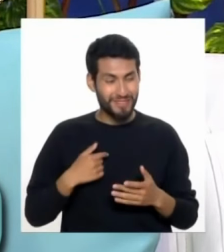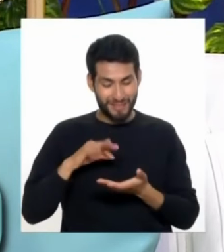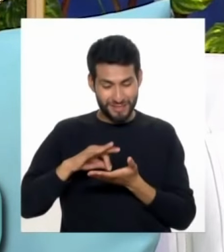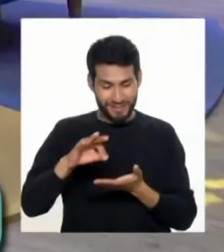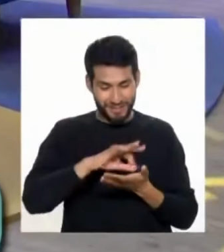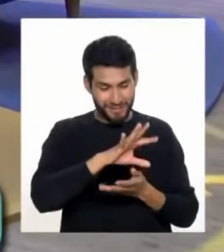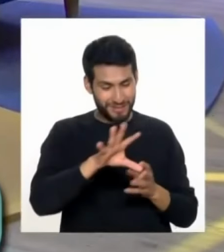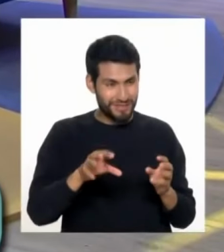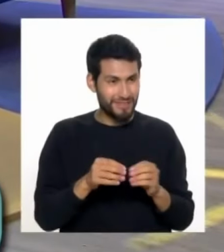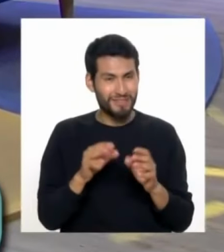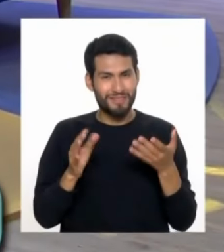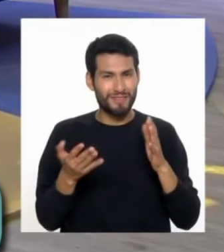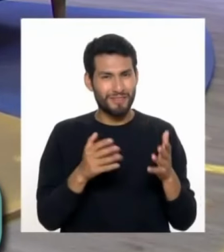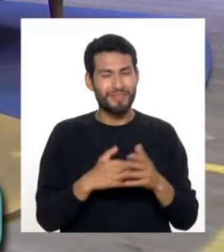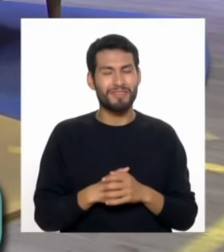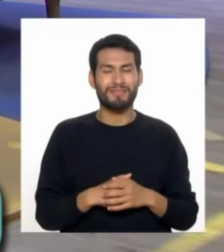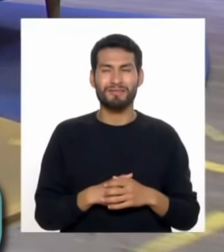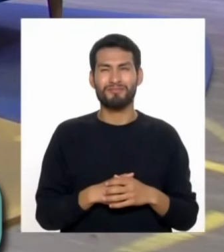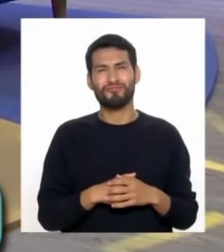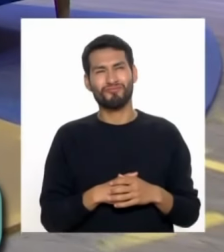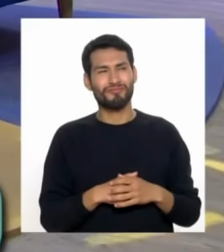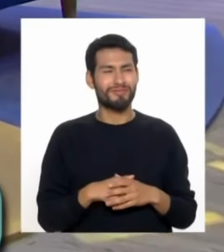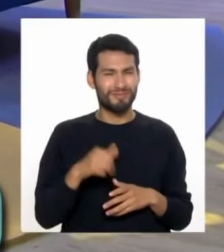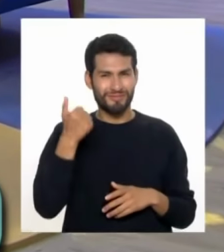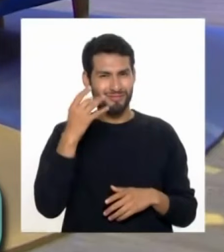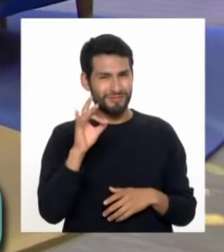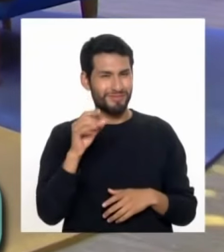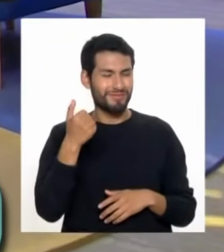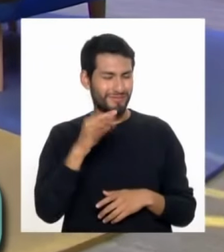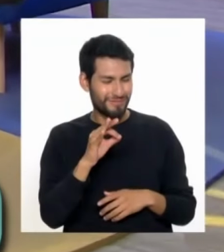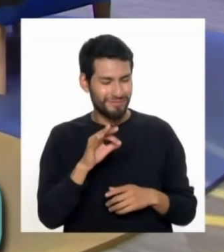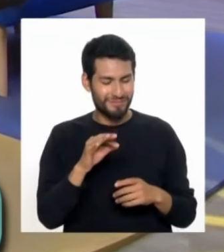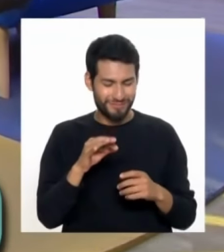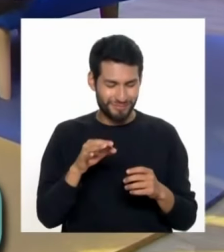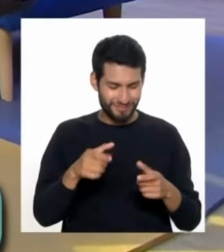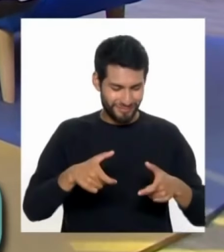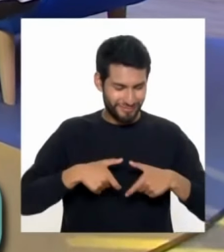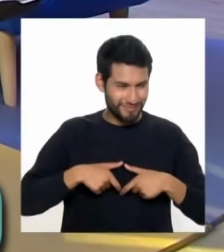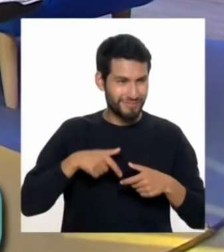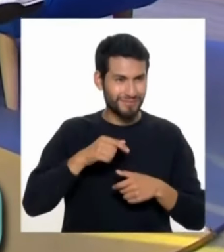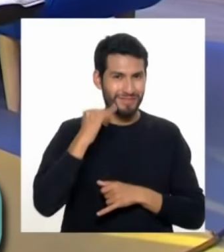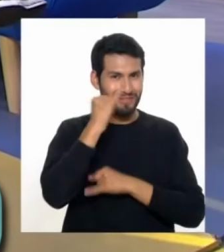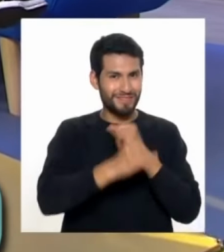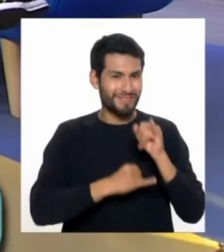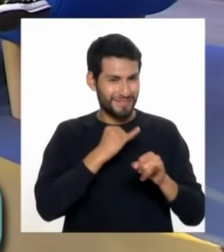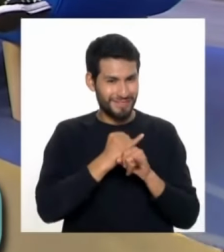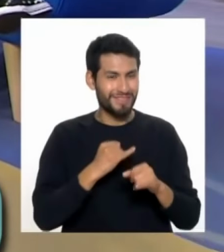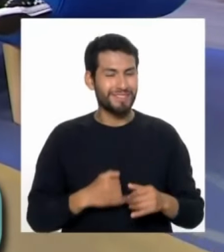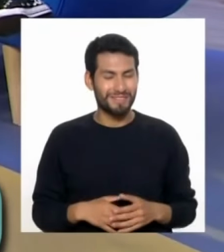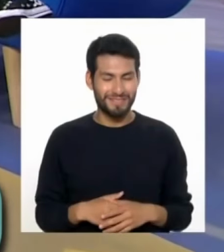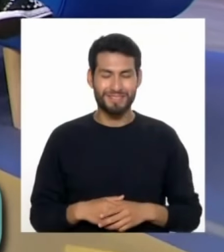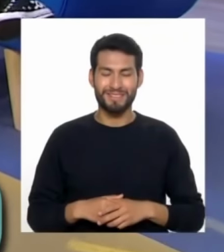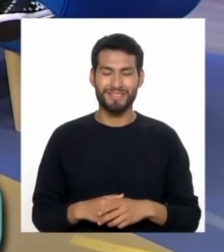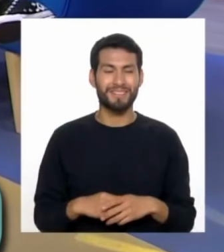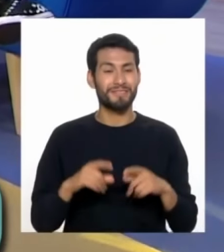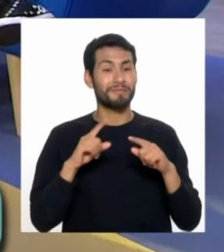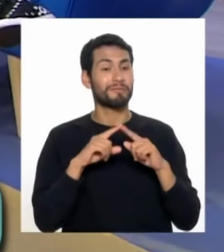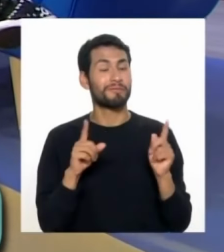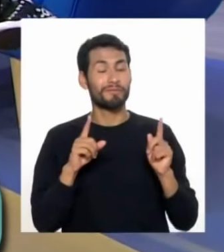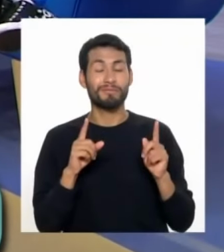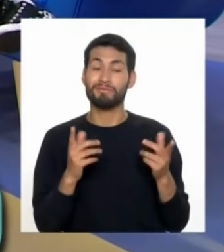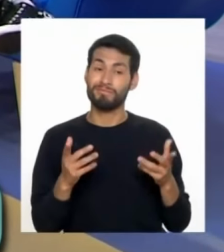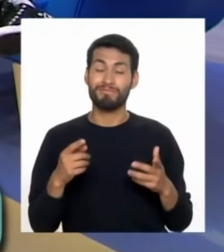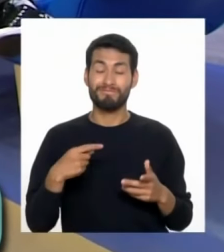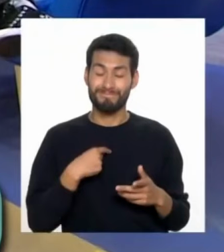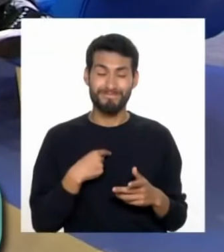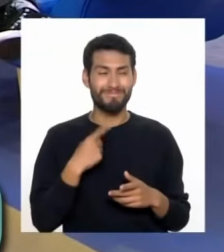cuenta, deben ser alrededor de unas 18, 19 medallas internacionales. Pero en realidad